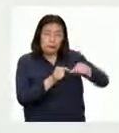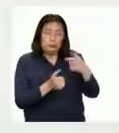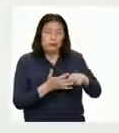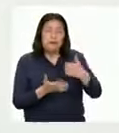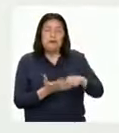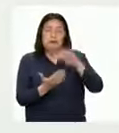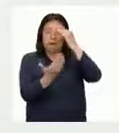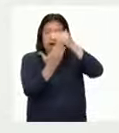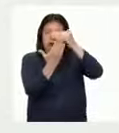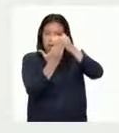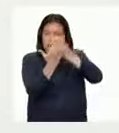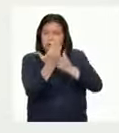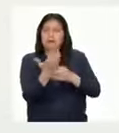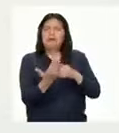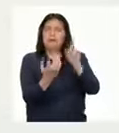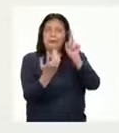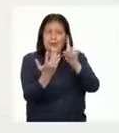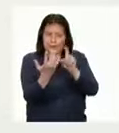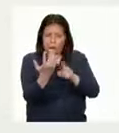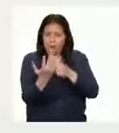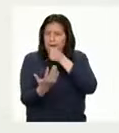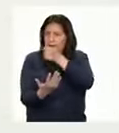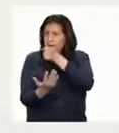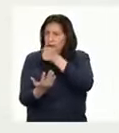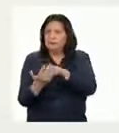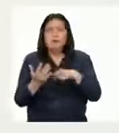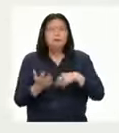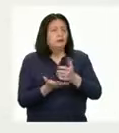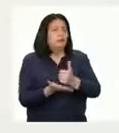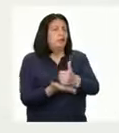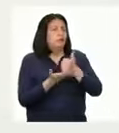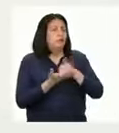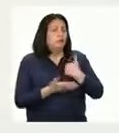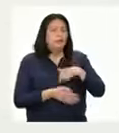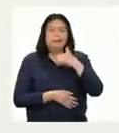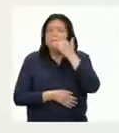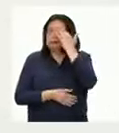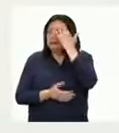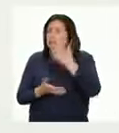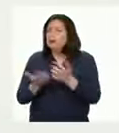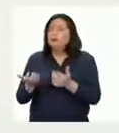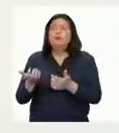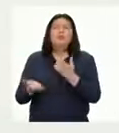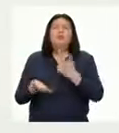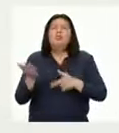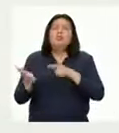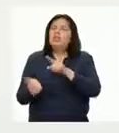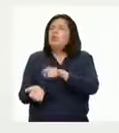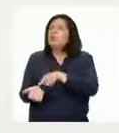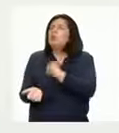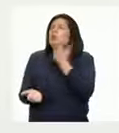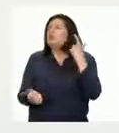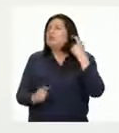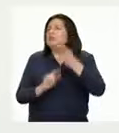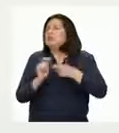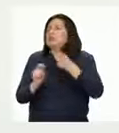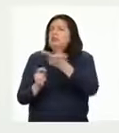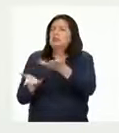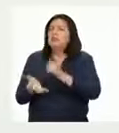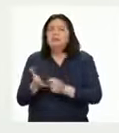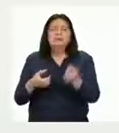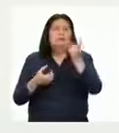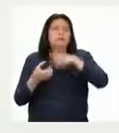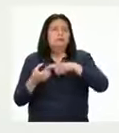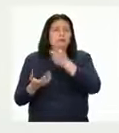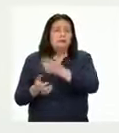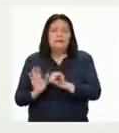nuestro esquema de entrevista nos ayudará a descubrir o conocer cuál es el sentido detrás de las costumbres y tradiciones que son parte